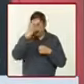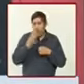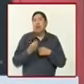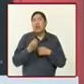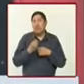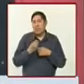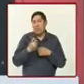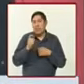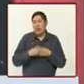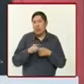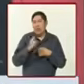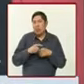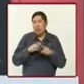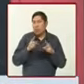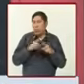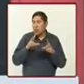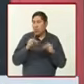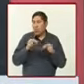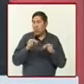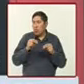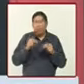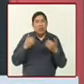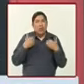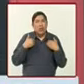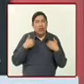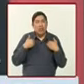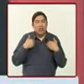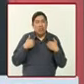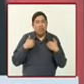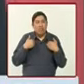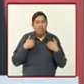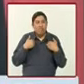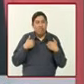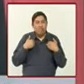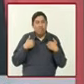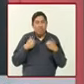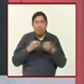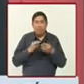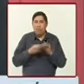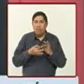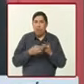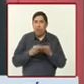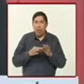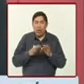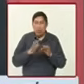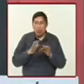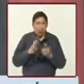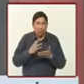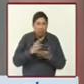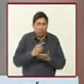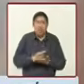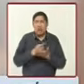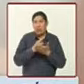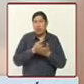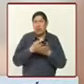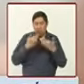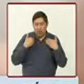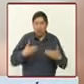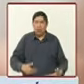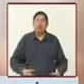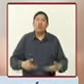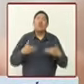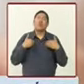las horas necesarias, pero no vas a conseguir la reposición de tu restablecimiento celular.